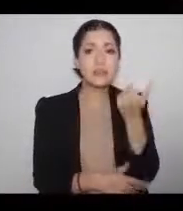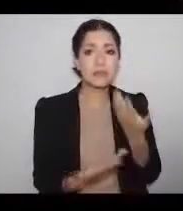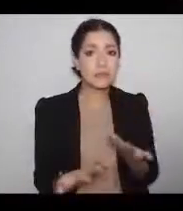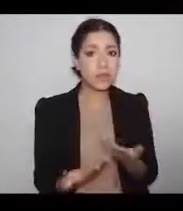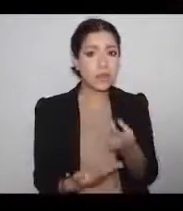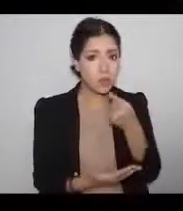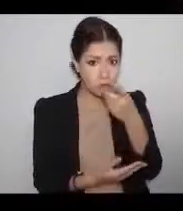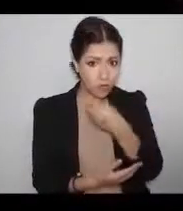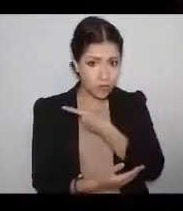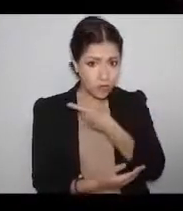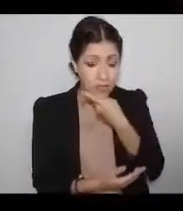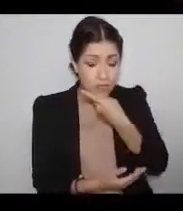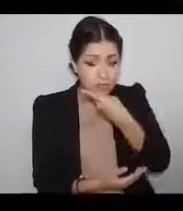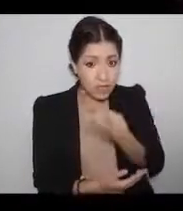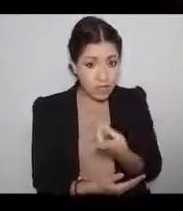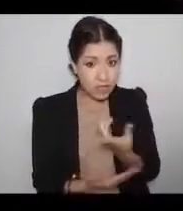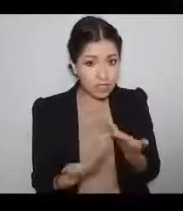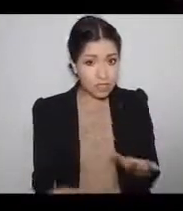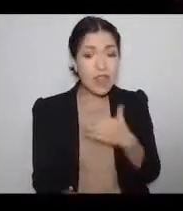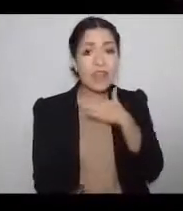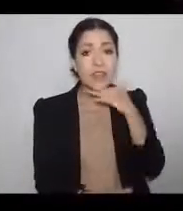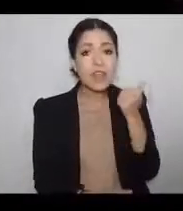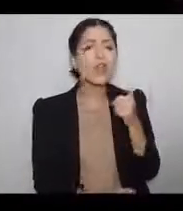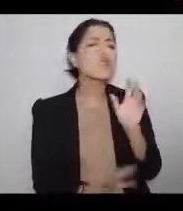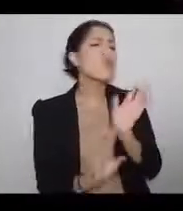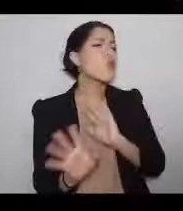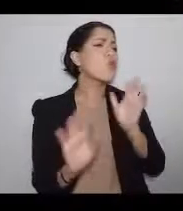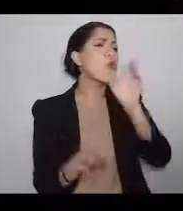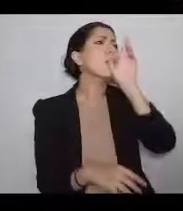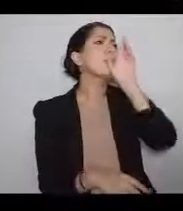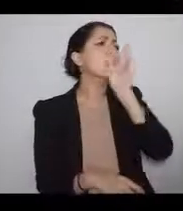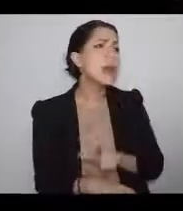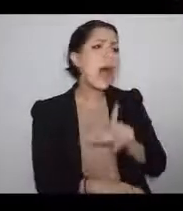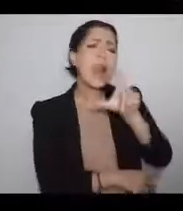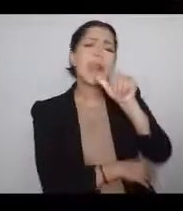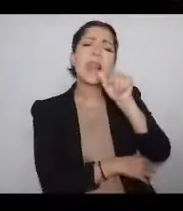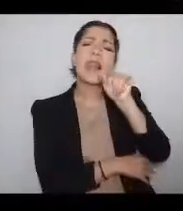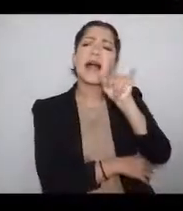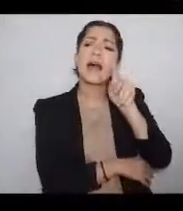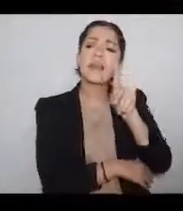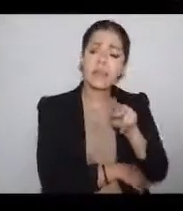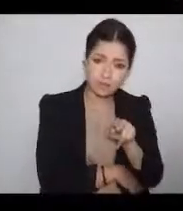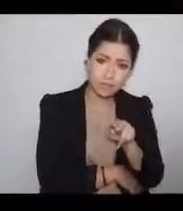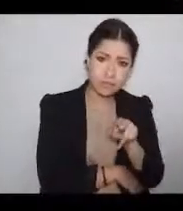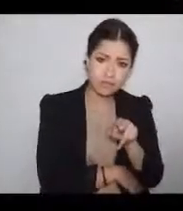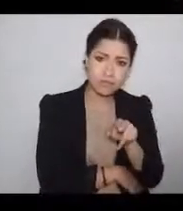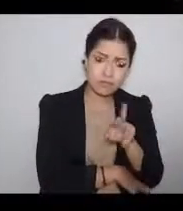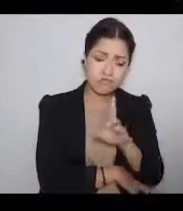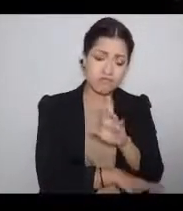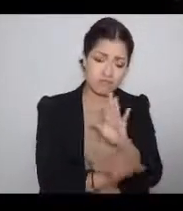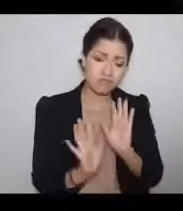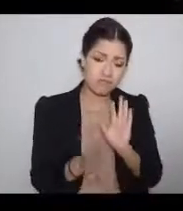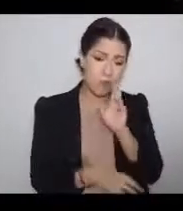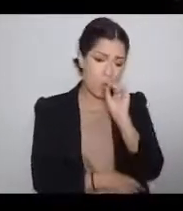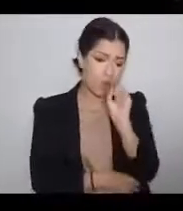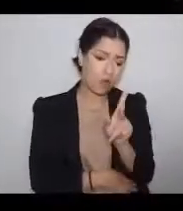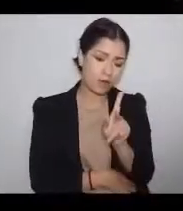en alemán. Perdón, lo repito en latín. De acuerdo. Así está